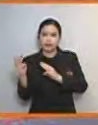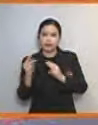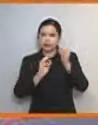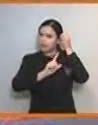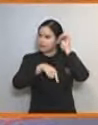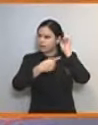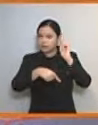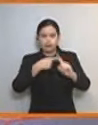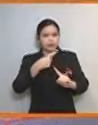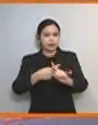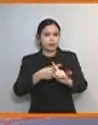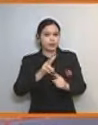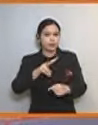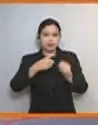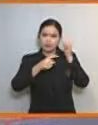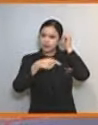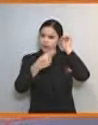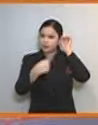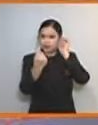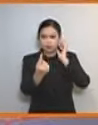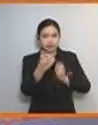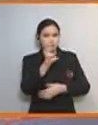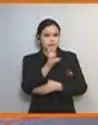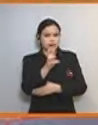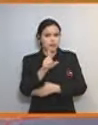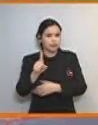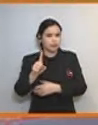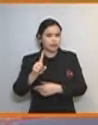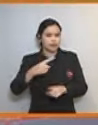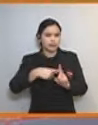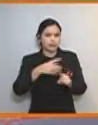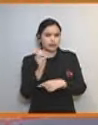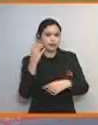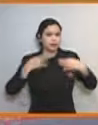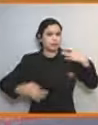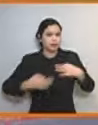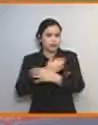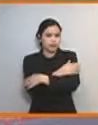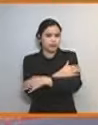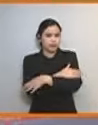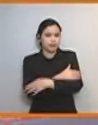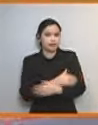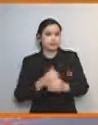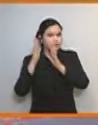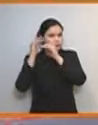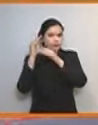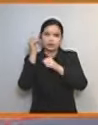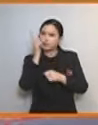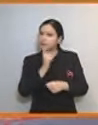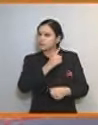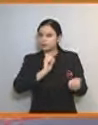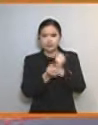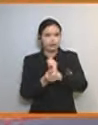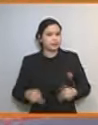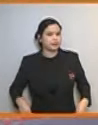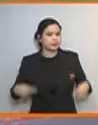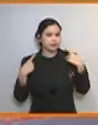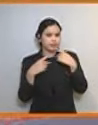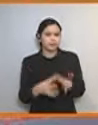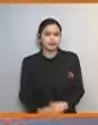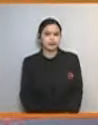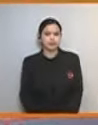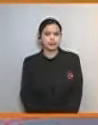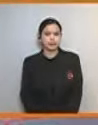guerra. Para Multi-X, 2X y para más 1, 61 más 0. Muchas felicidades. Lleno de esperanza, Loto te cambia la vida.